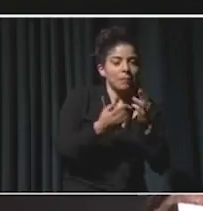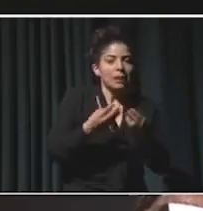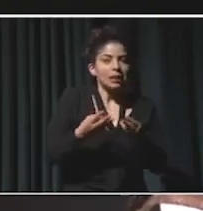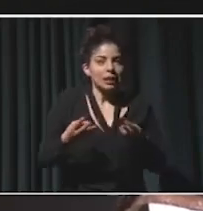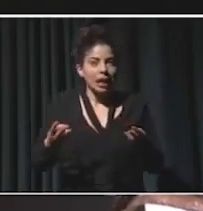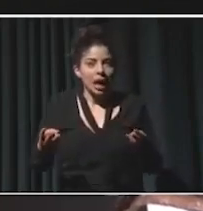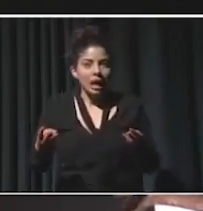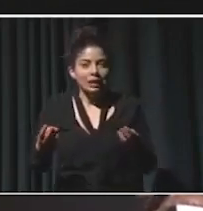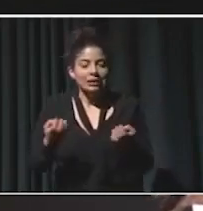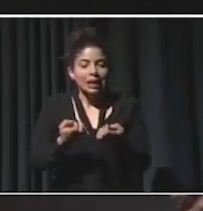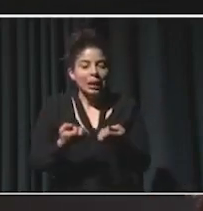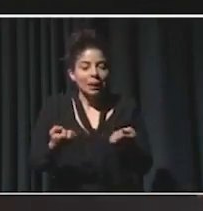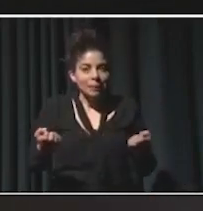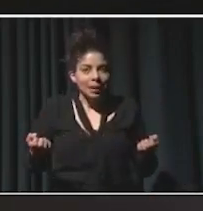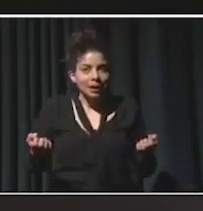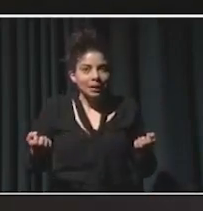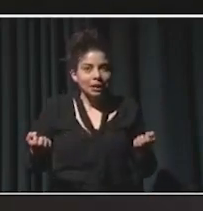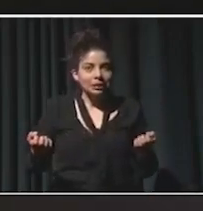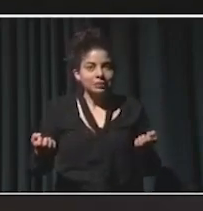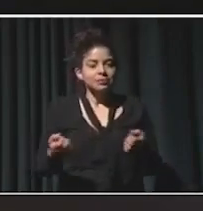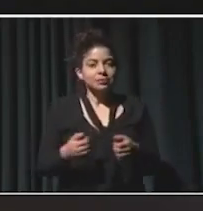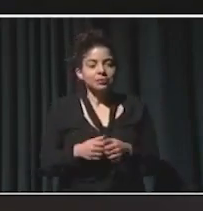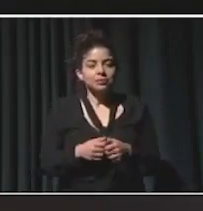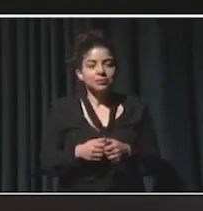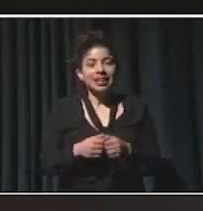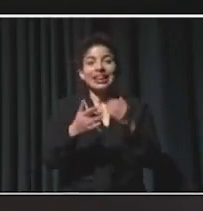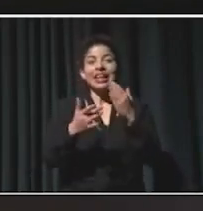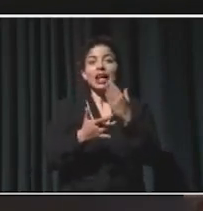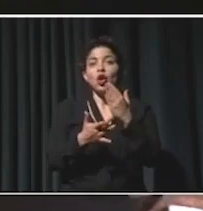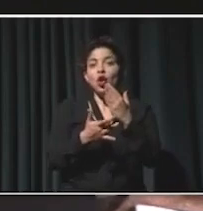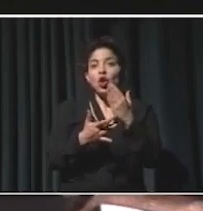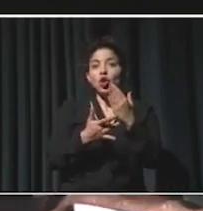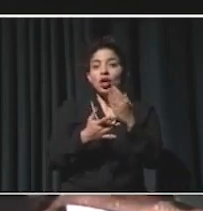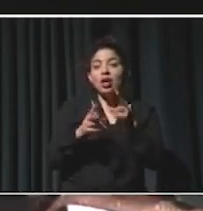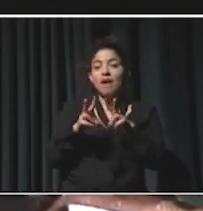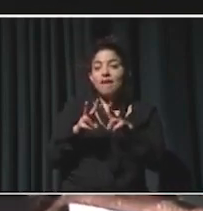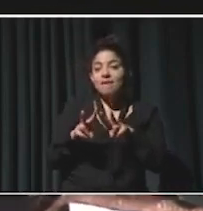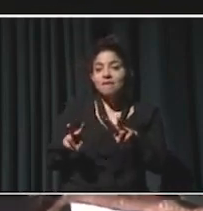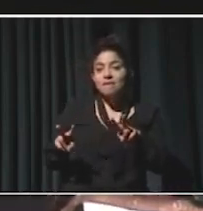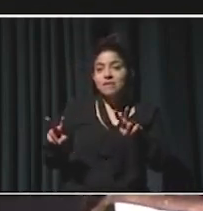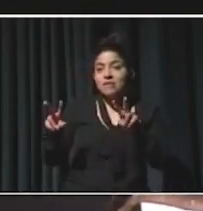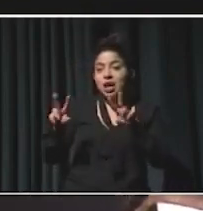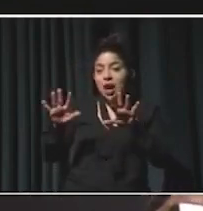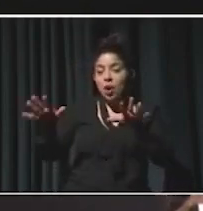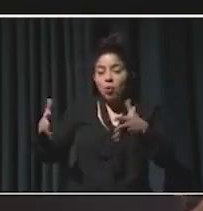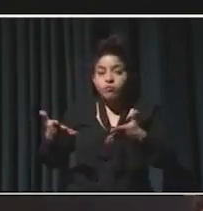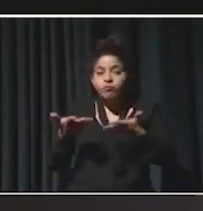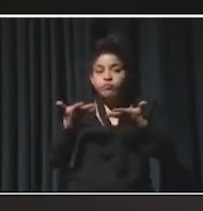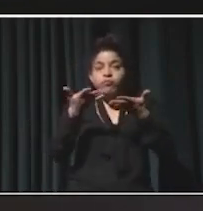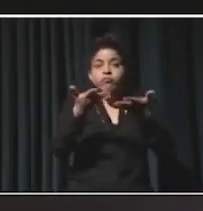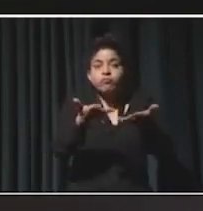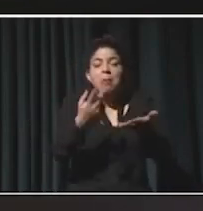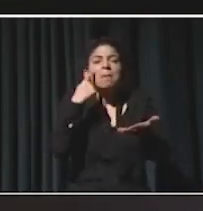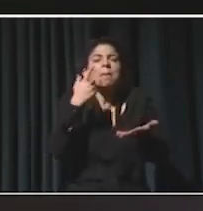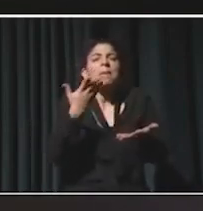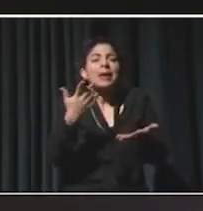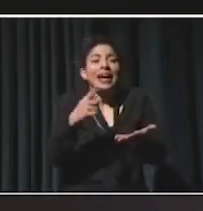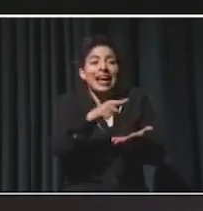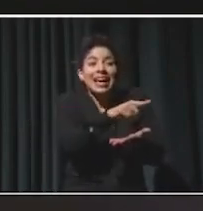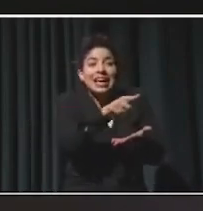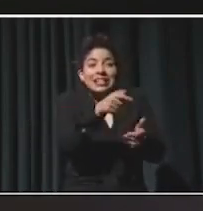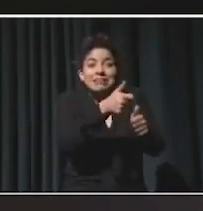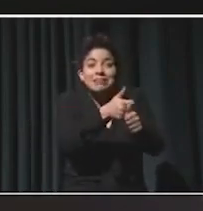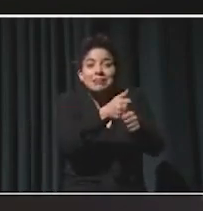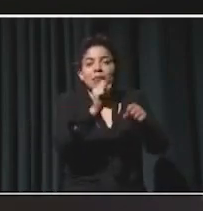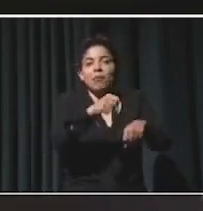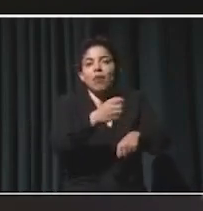insumos, herramientas, tecnología de valor, para que ellos mismos puedan